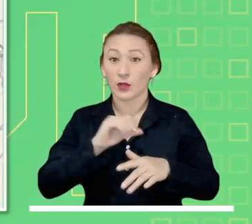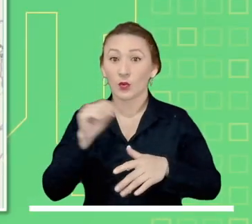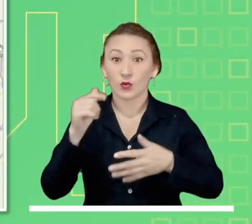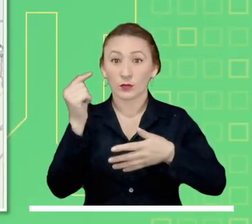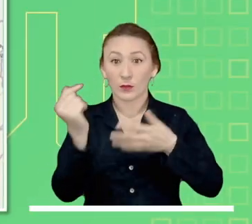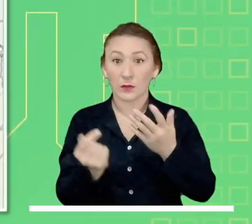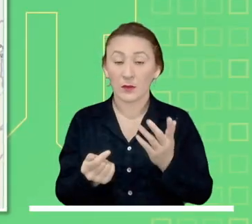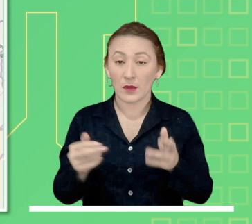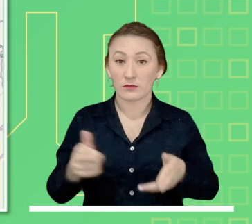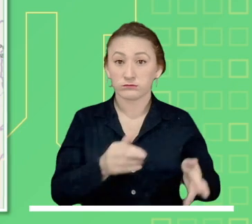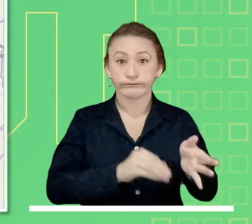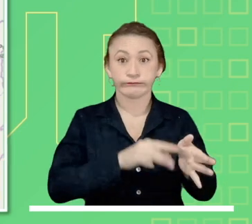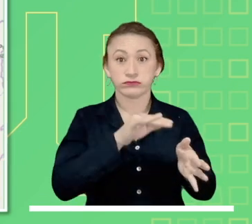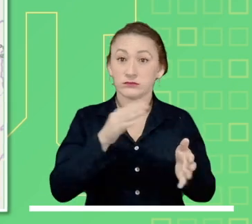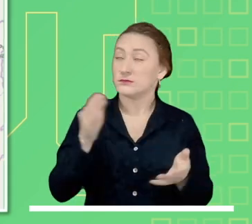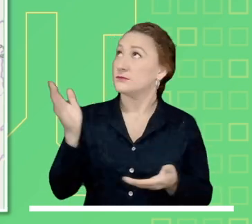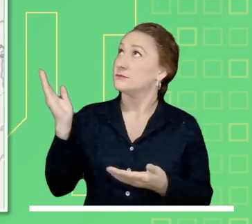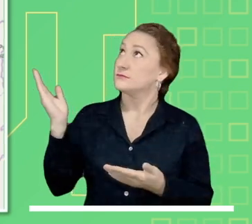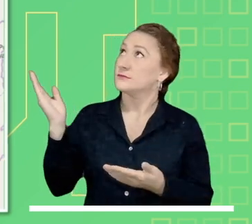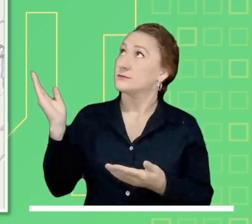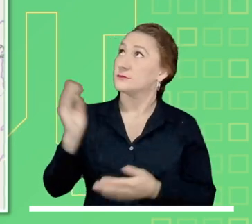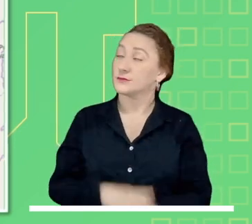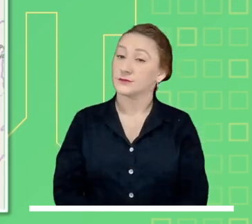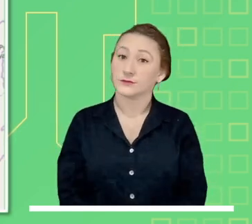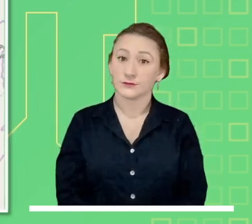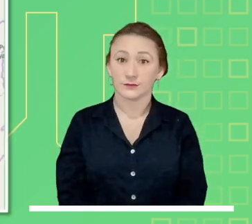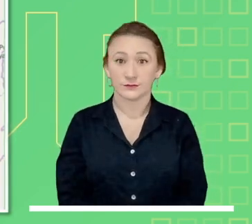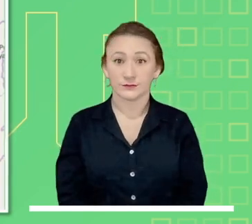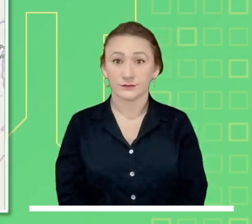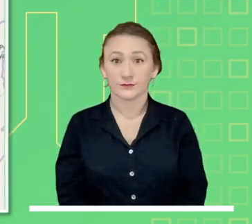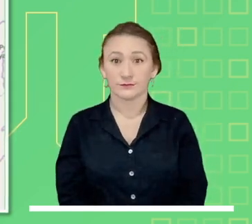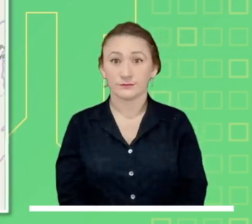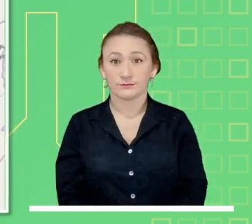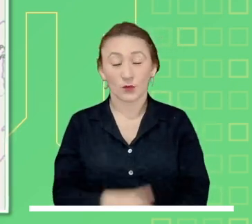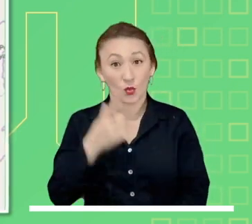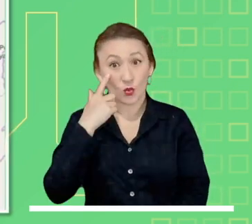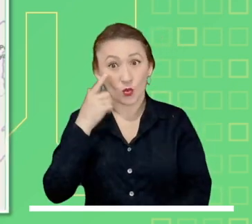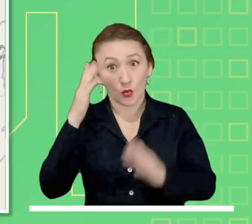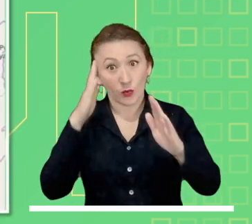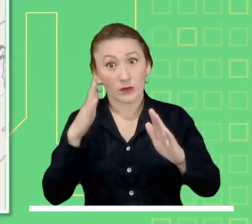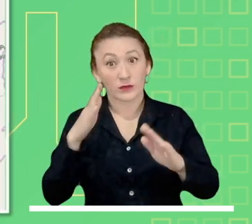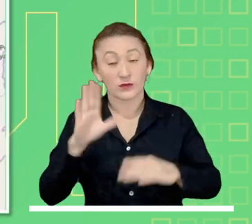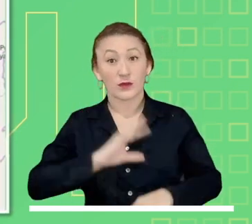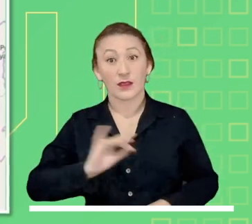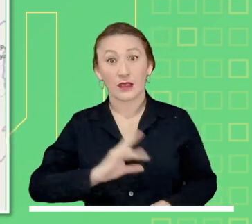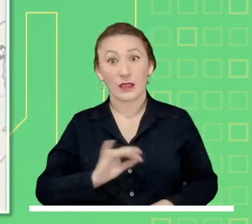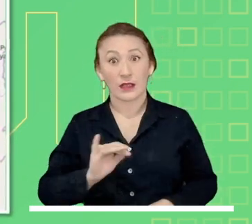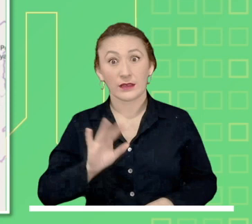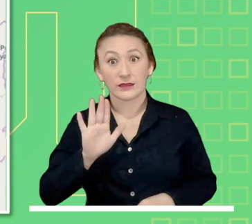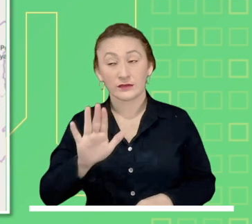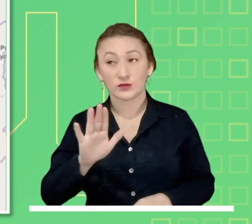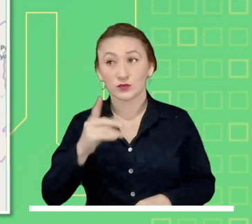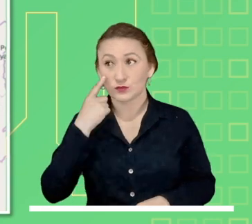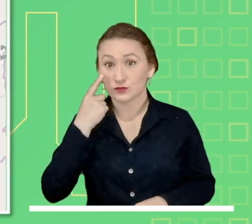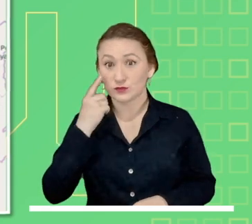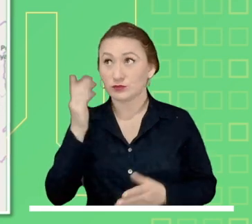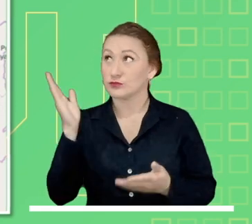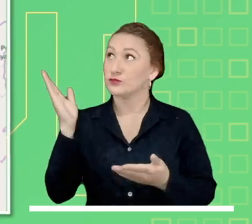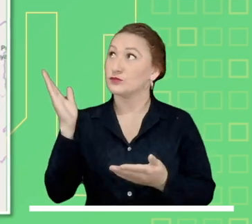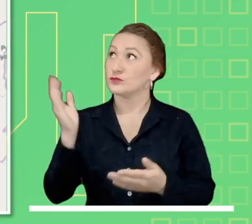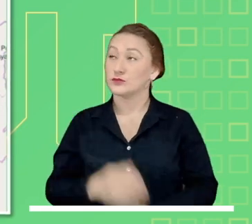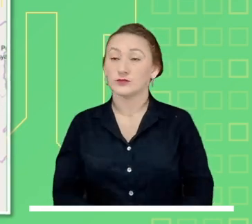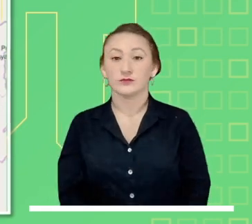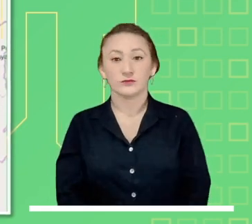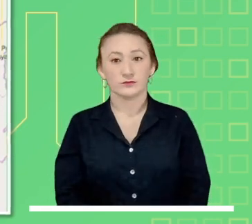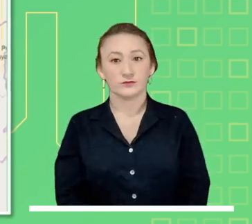de Beriguadó, en el medio Baudó, donde se registran inundaciones por aumento del nivel del río Pepe. Atención en la ciudad de Cali, donde se